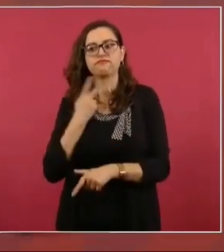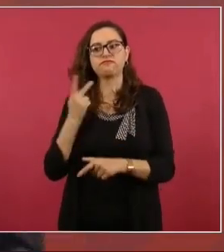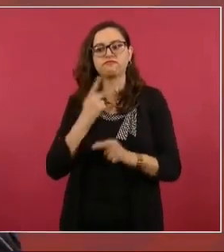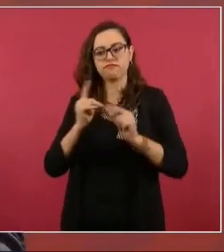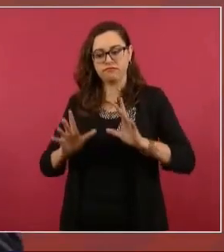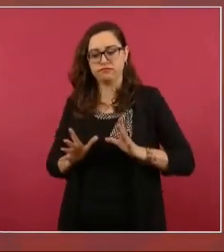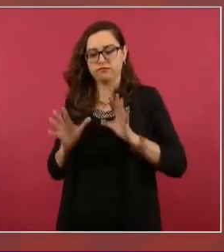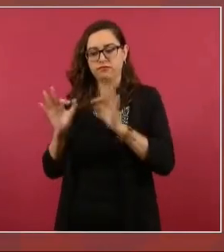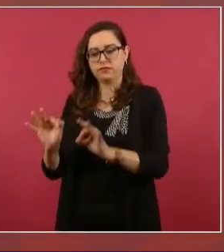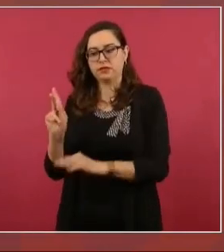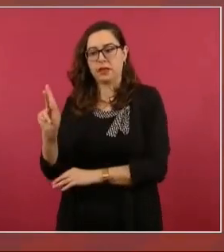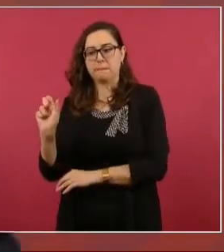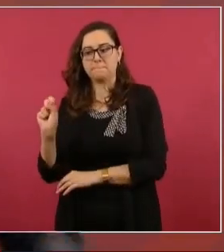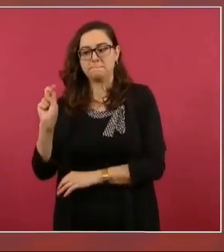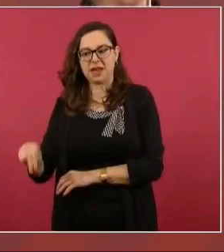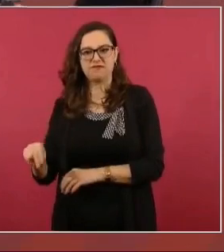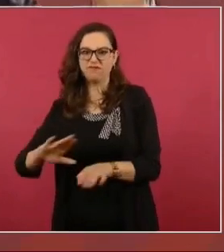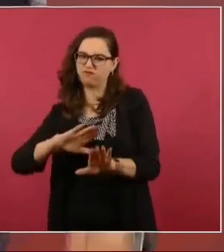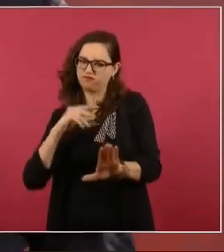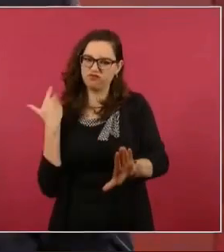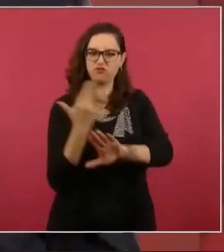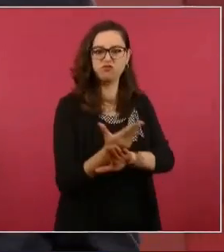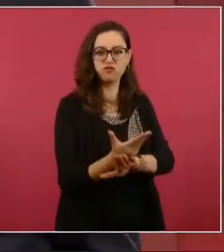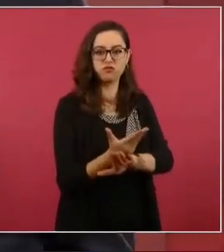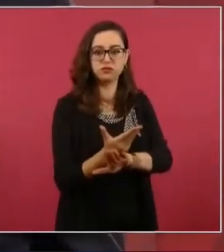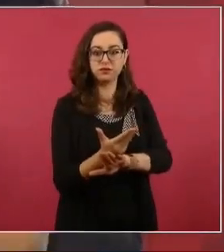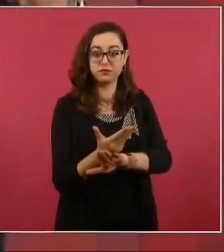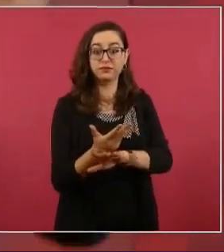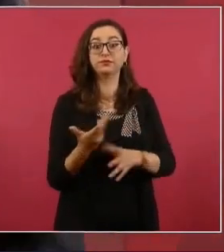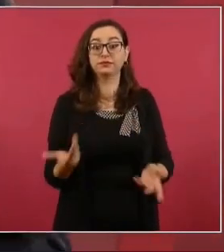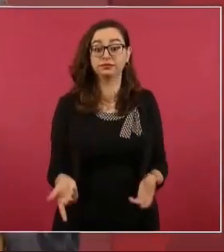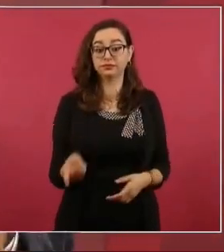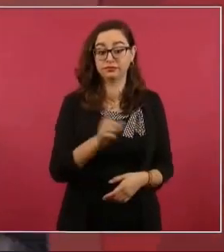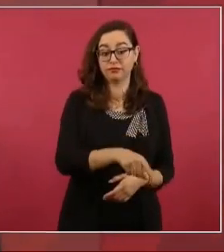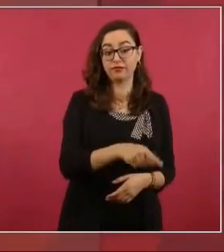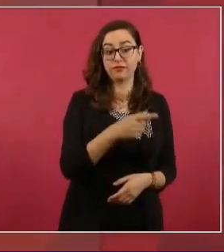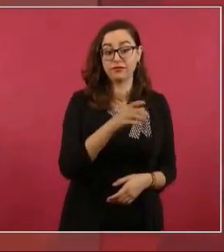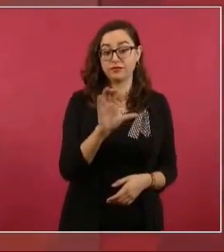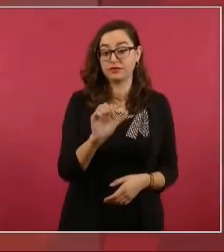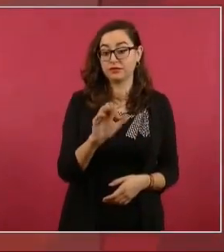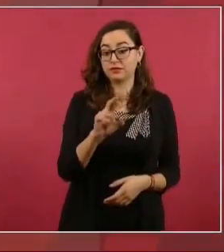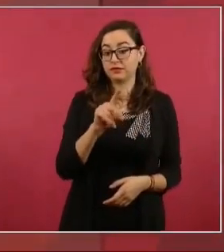en el 38 y en el 39 surge el PAN